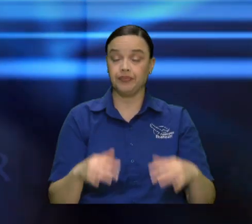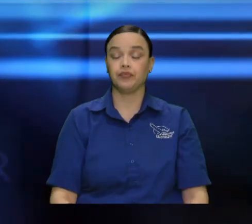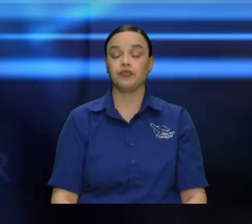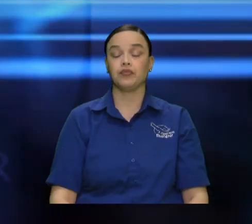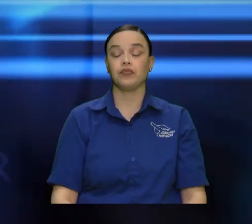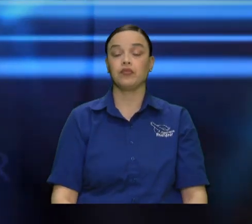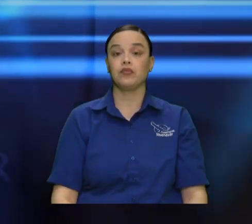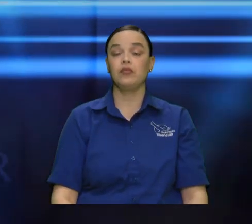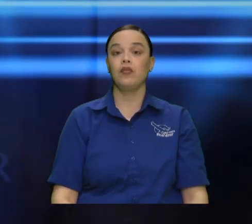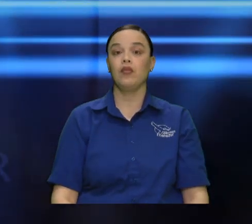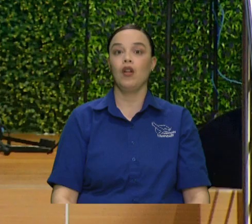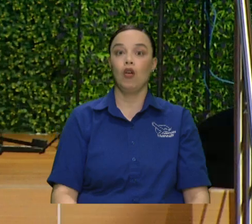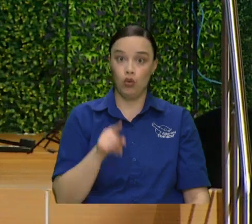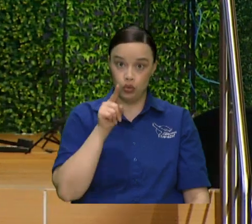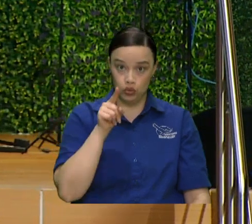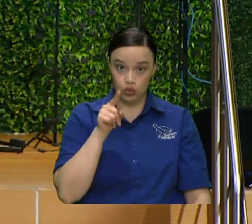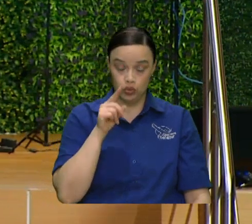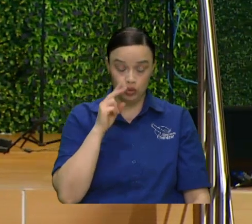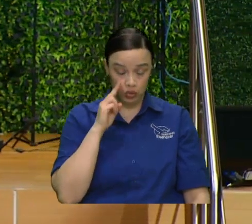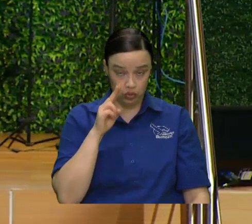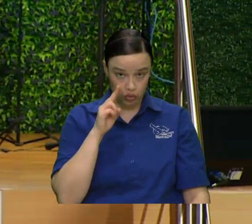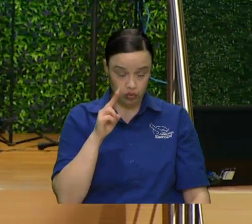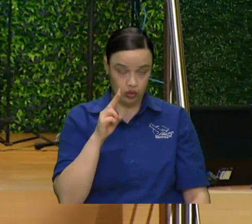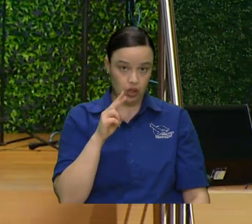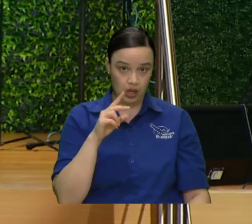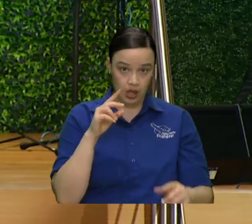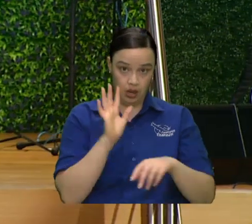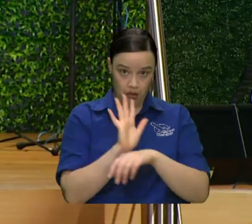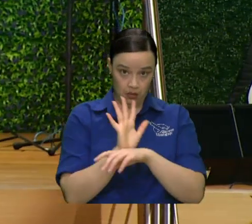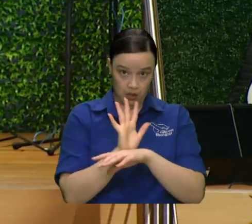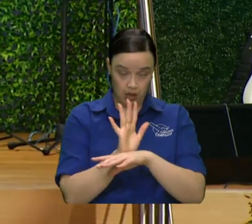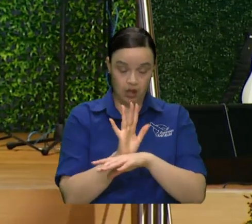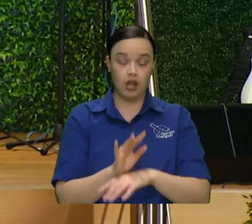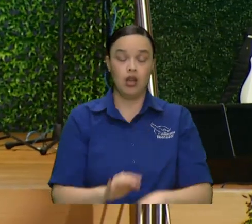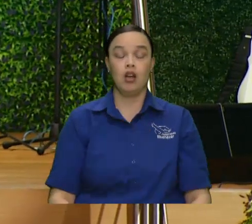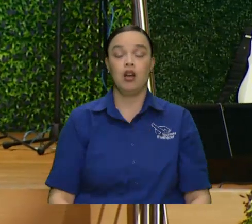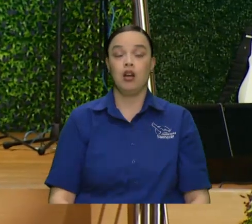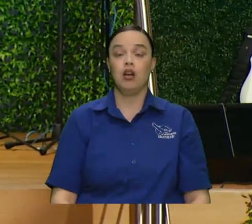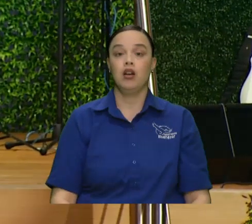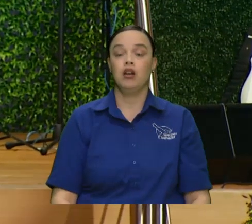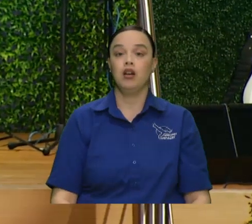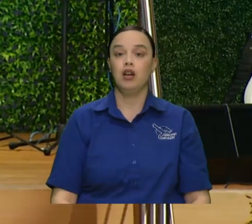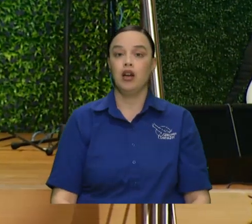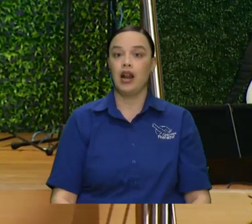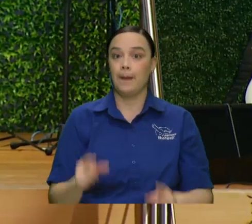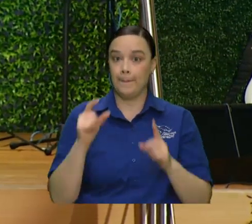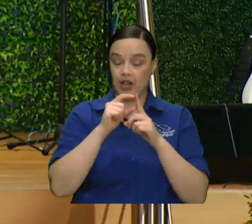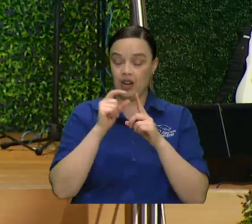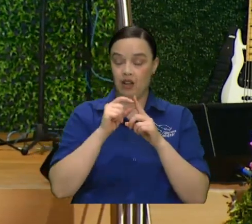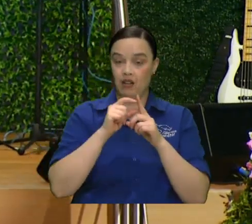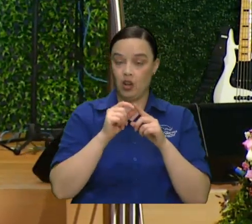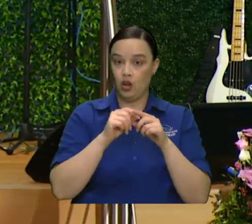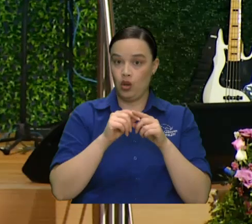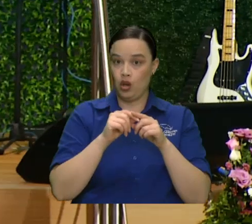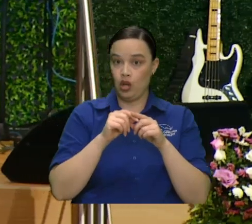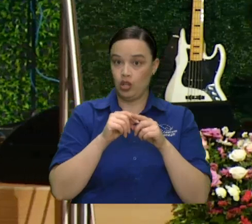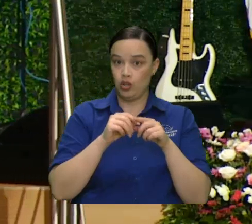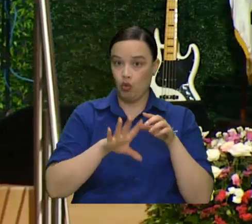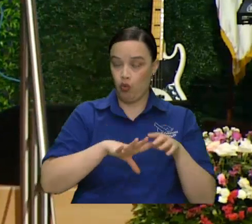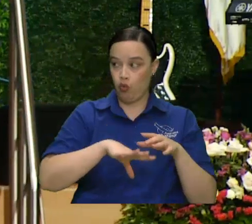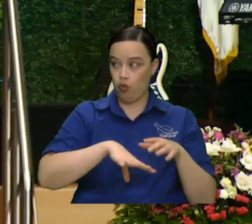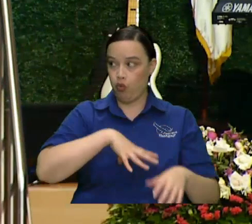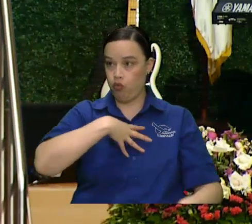palabra yo traté de subrayar le de color rojo la palabra salen a la guerra porque algunas versiones sólo dicen salen pero se